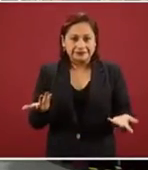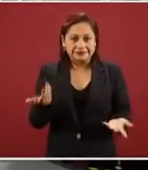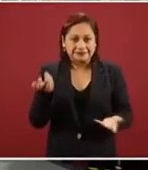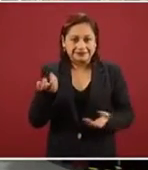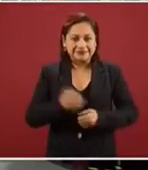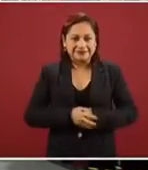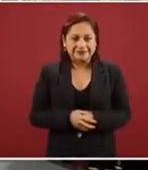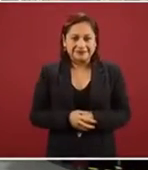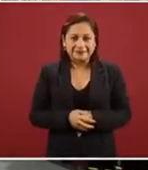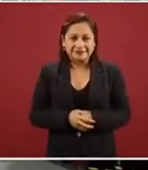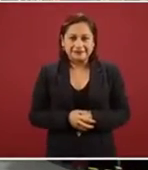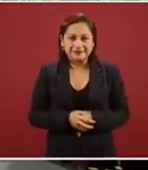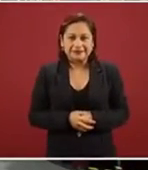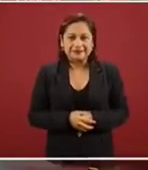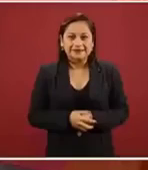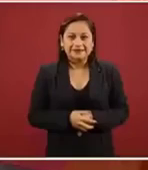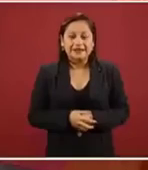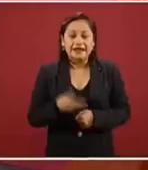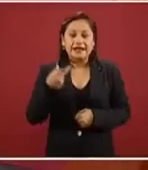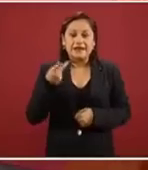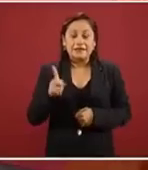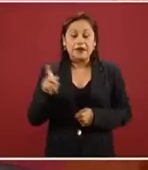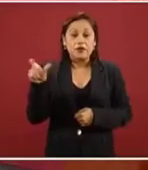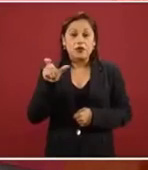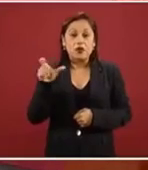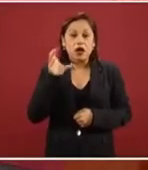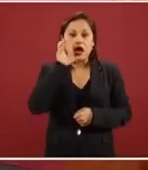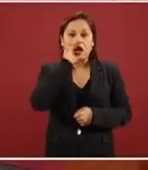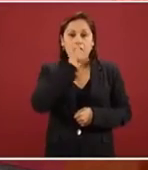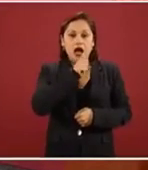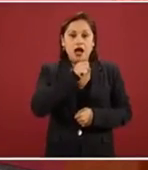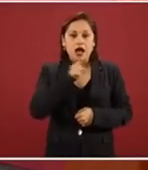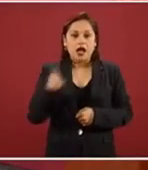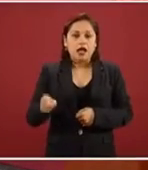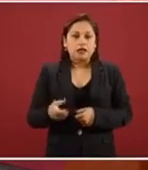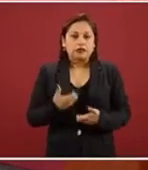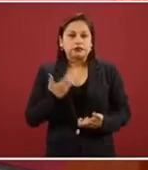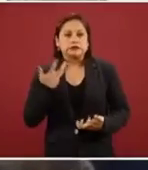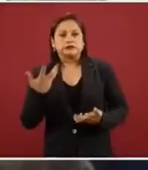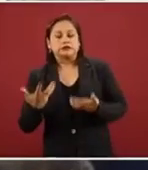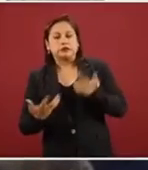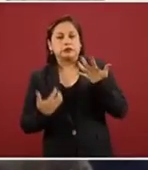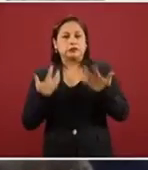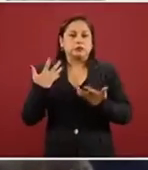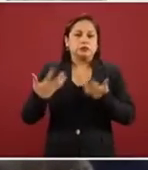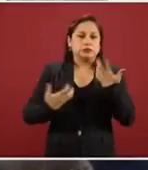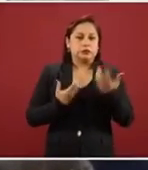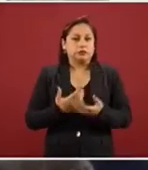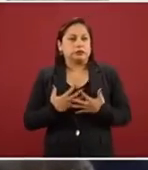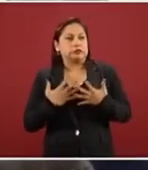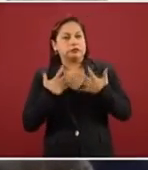Pero cuando hay un poco de calor, sale la ruda franqueza.